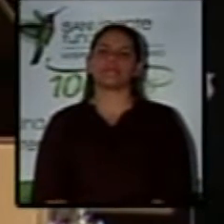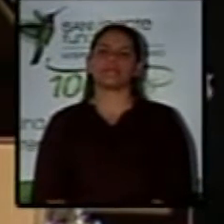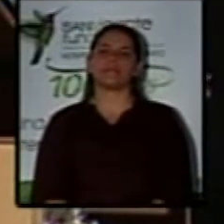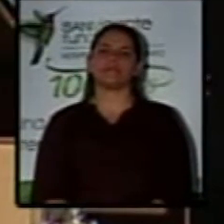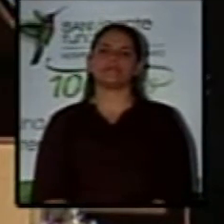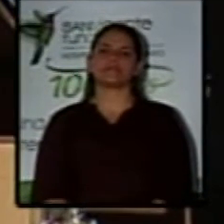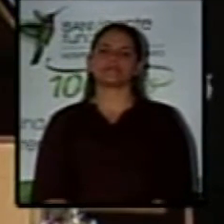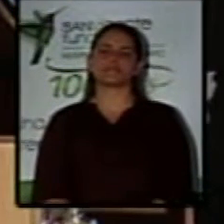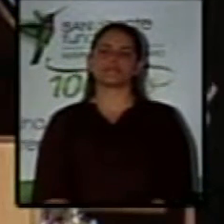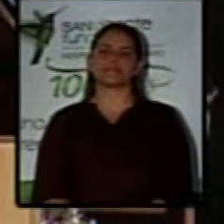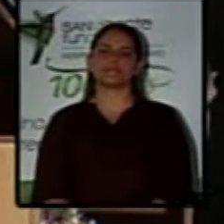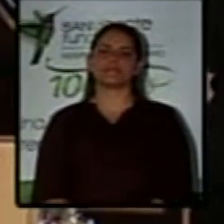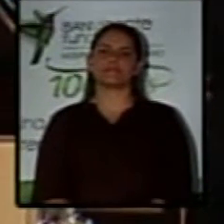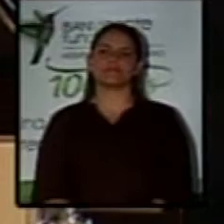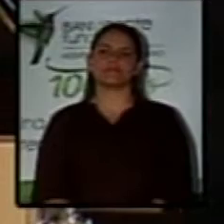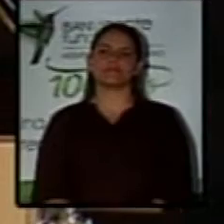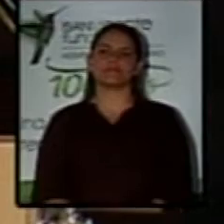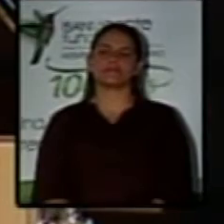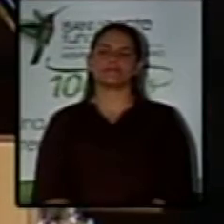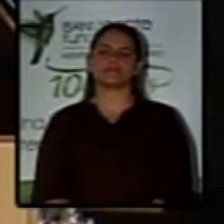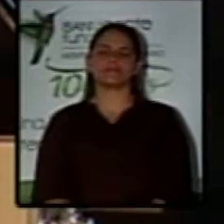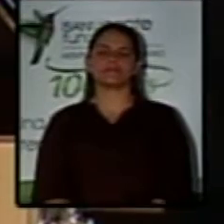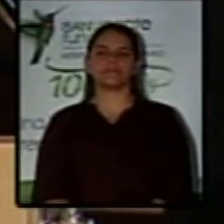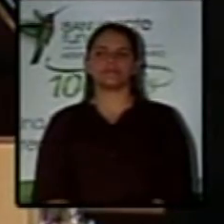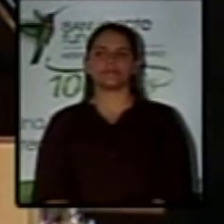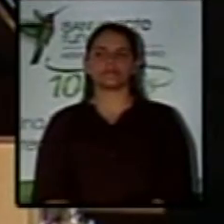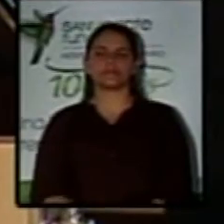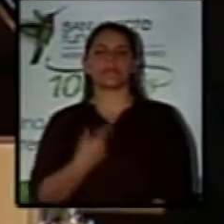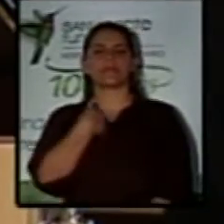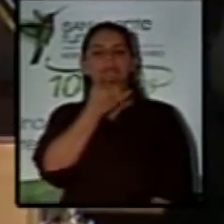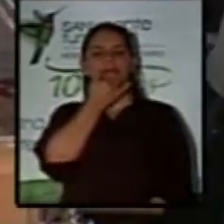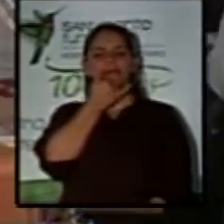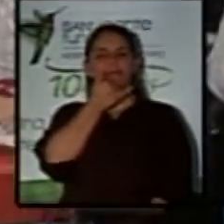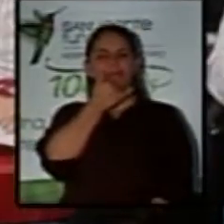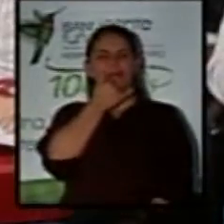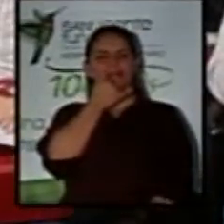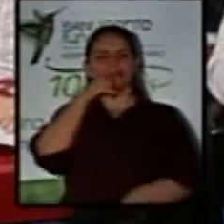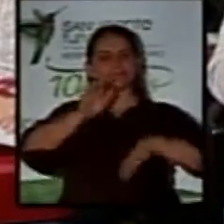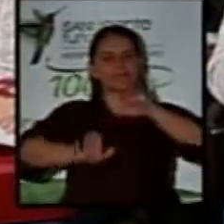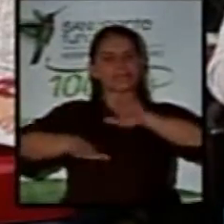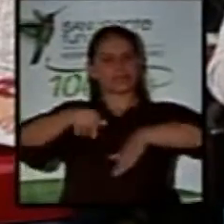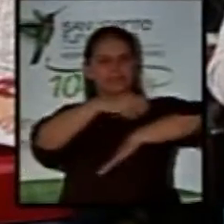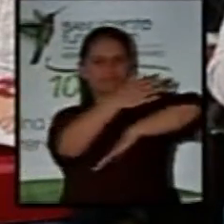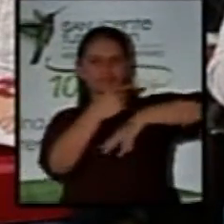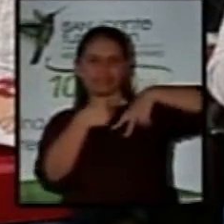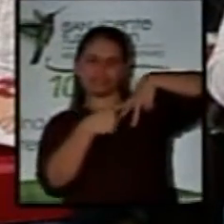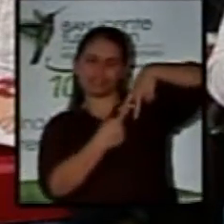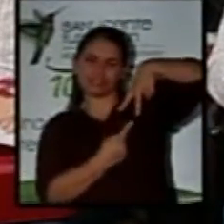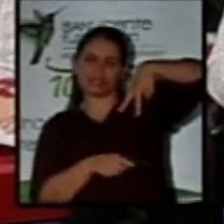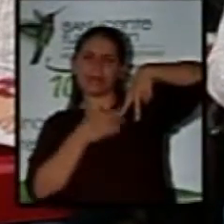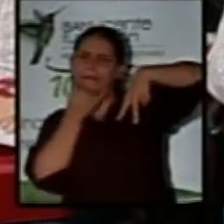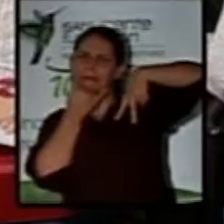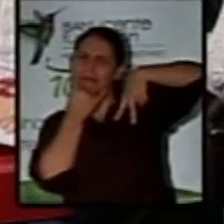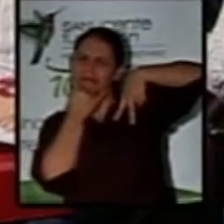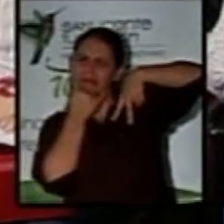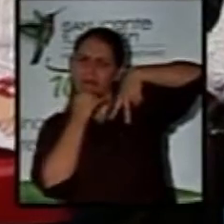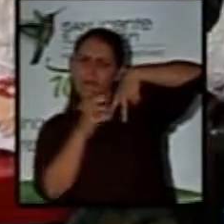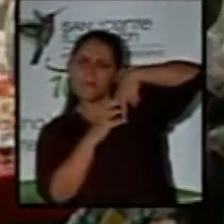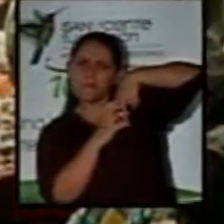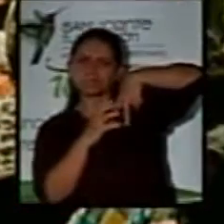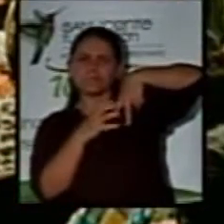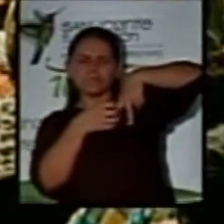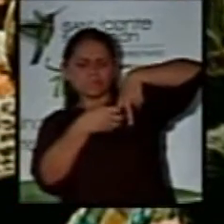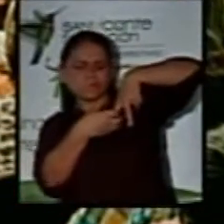Entonces, ¿qué ocasiona que unas piernas sanas como estas presenten esta alteración anatómica, esta